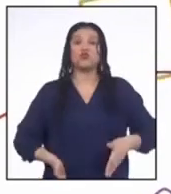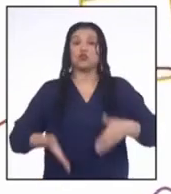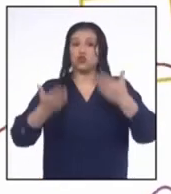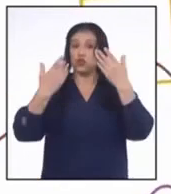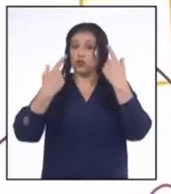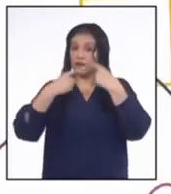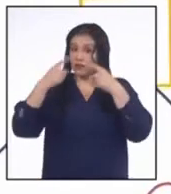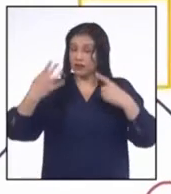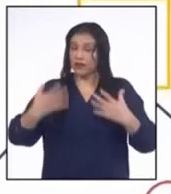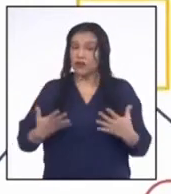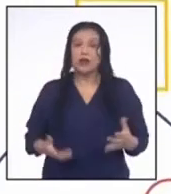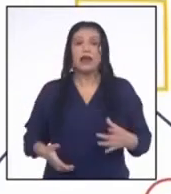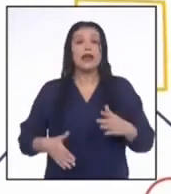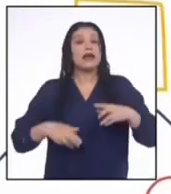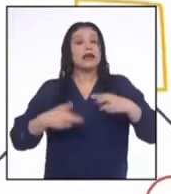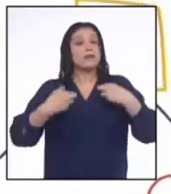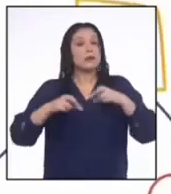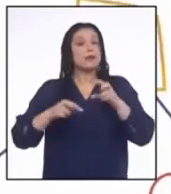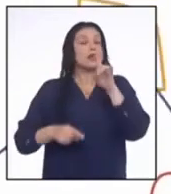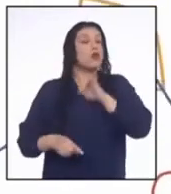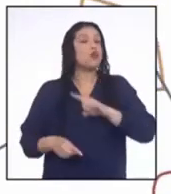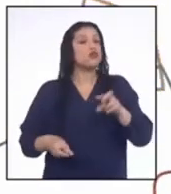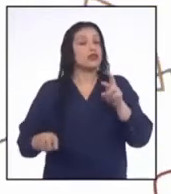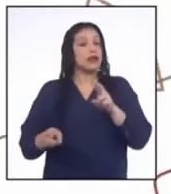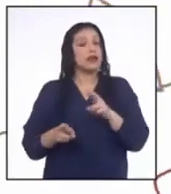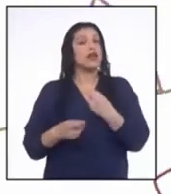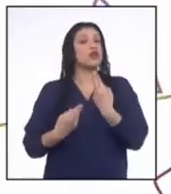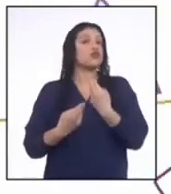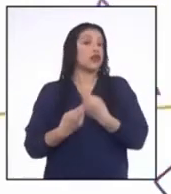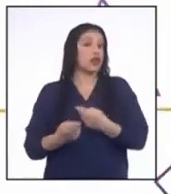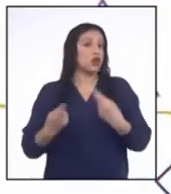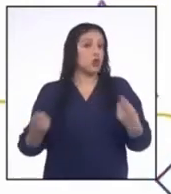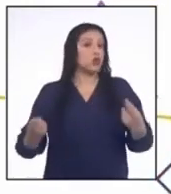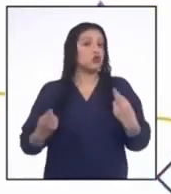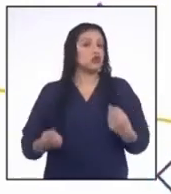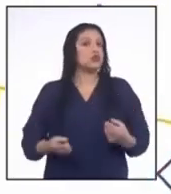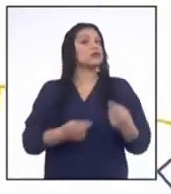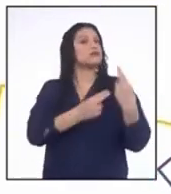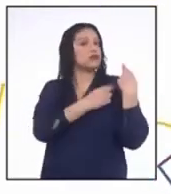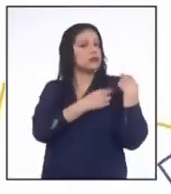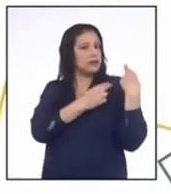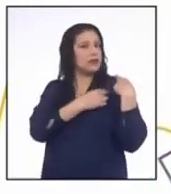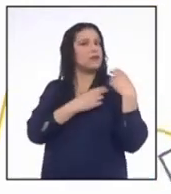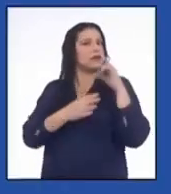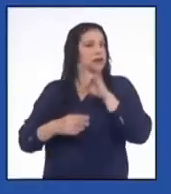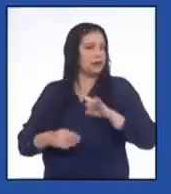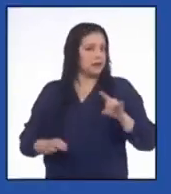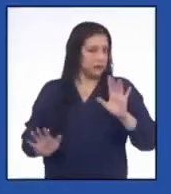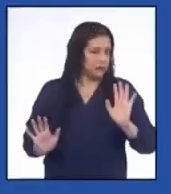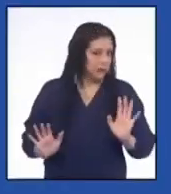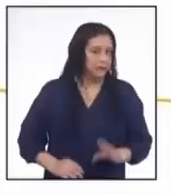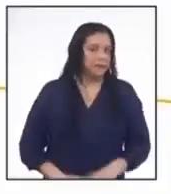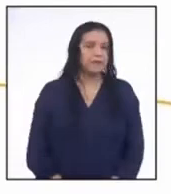obras que permitan utilizar los recursos de manera responsable.